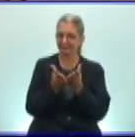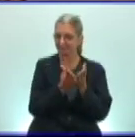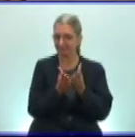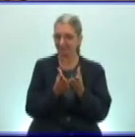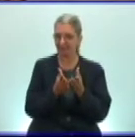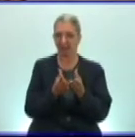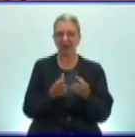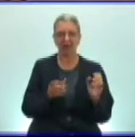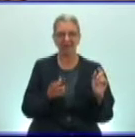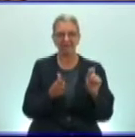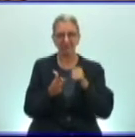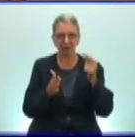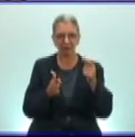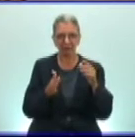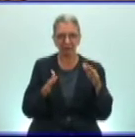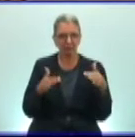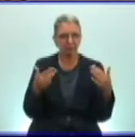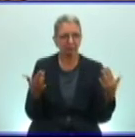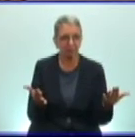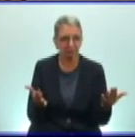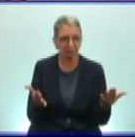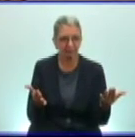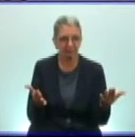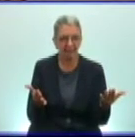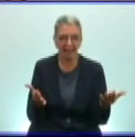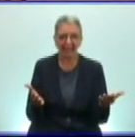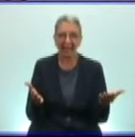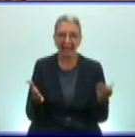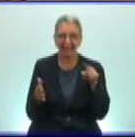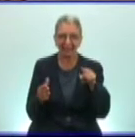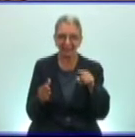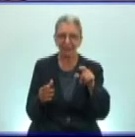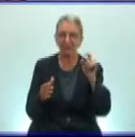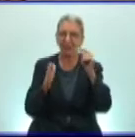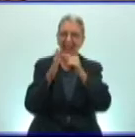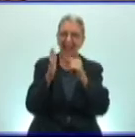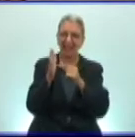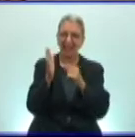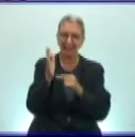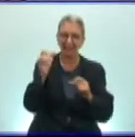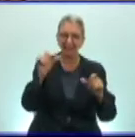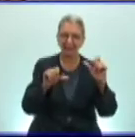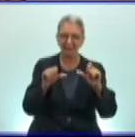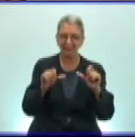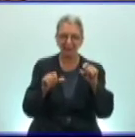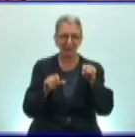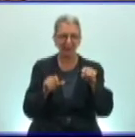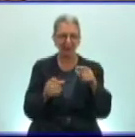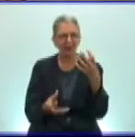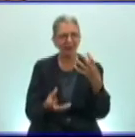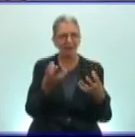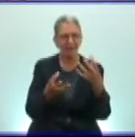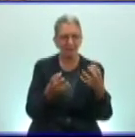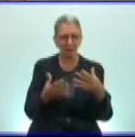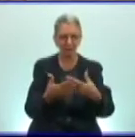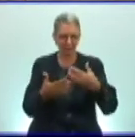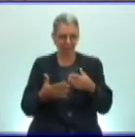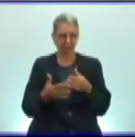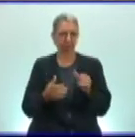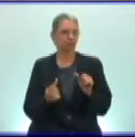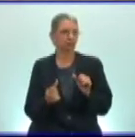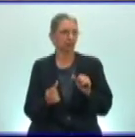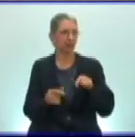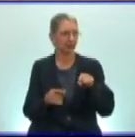el fósforo, sin darse cuenta de que había descubierto un elemento químico. Lo llamó fuego frío, nombre bastante curioso para algo que viene de la